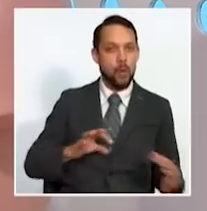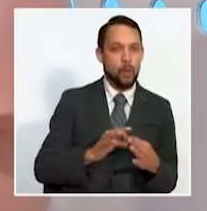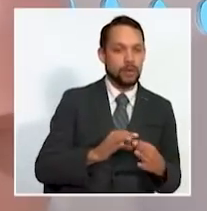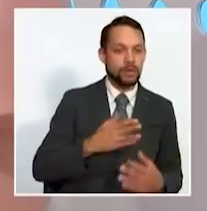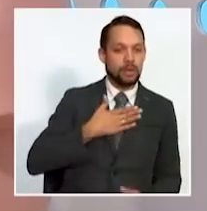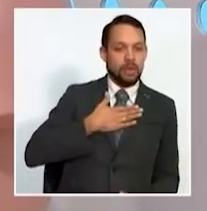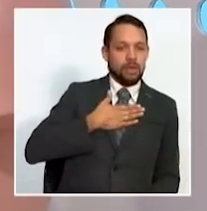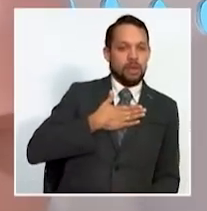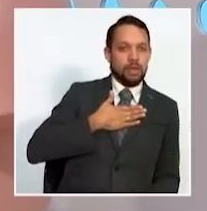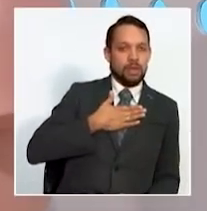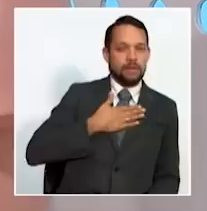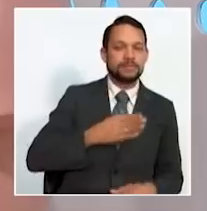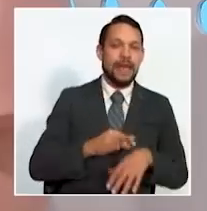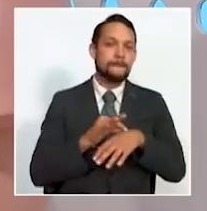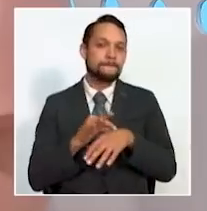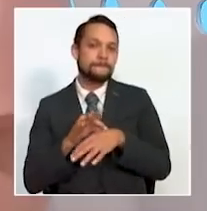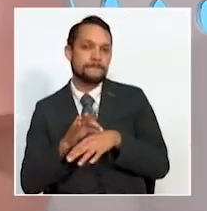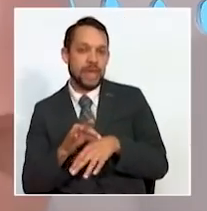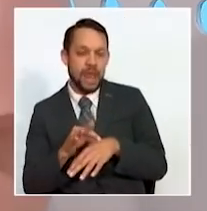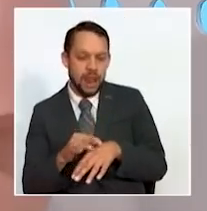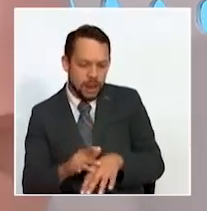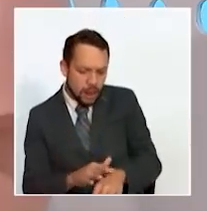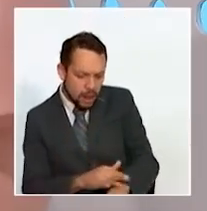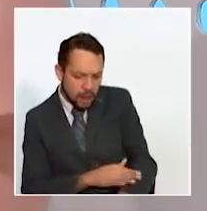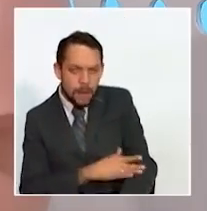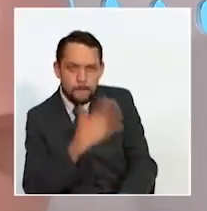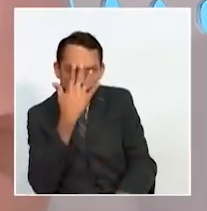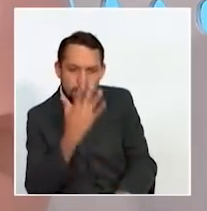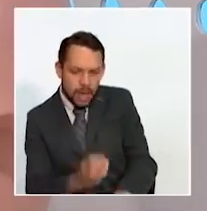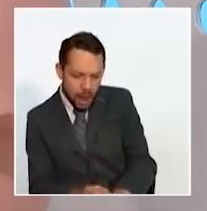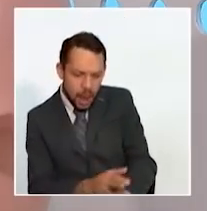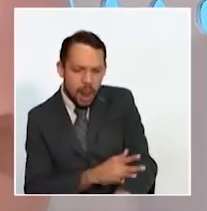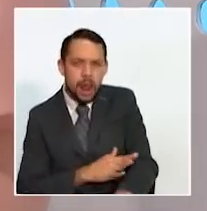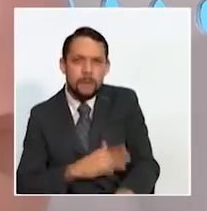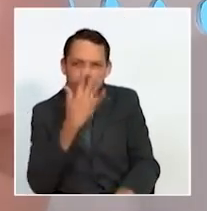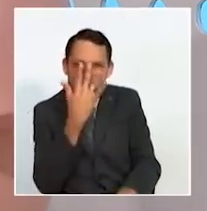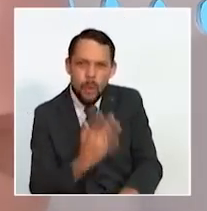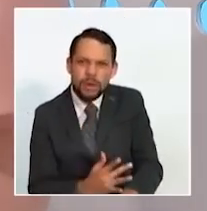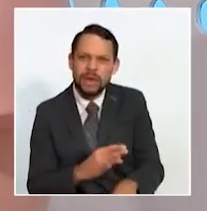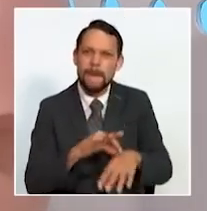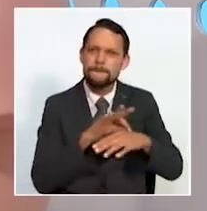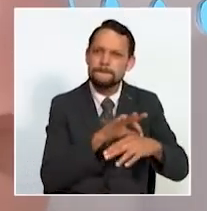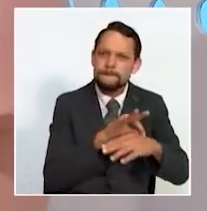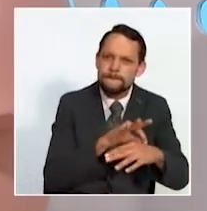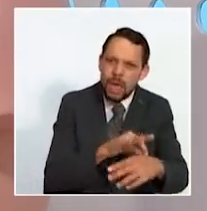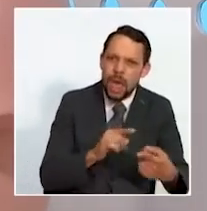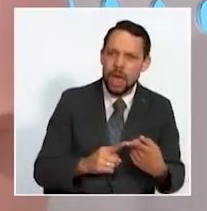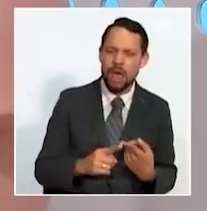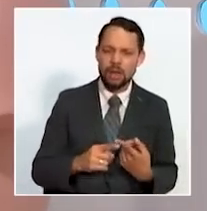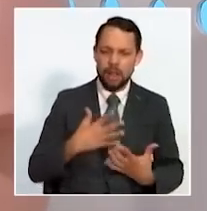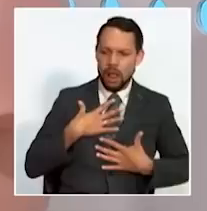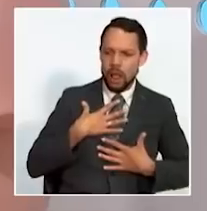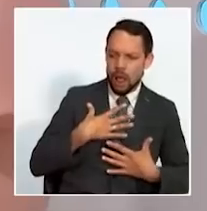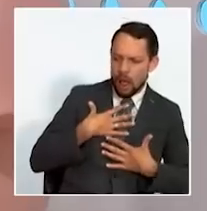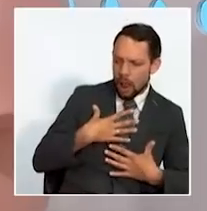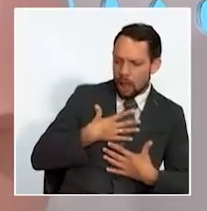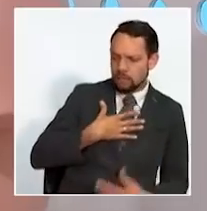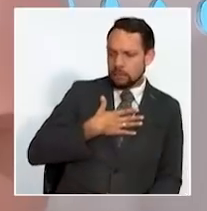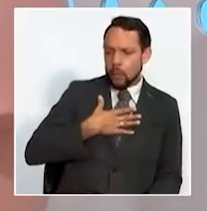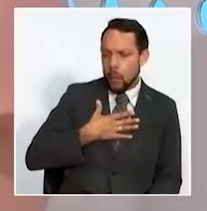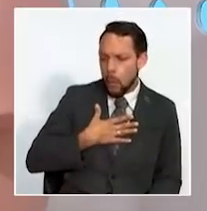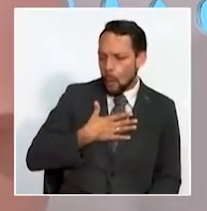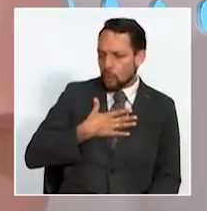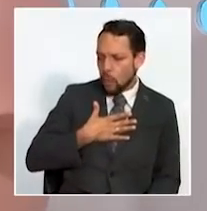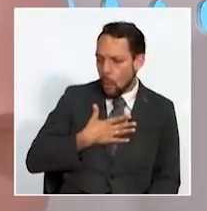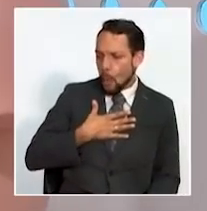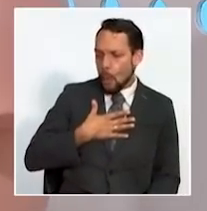la dermatitis. ¿Y por qué tiene que ver el intestino entonces con el asma, con la infección respiratoria recurrente y con